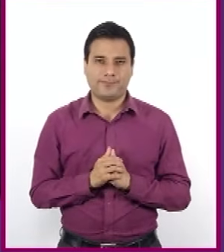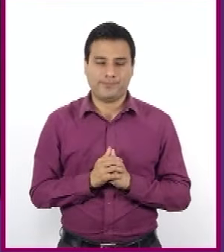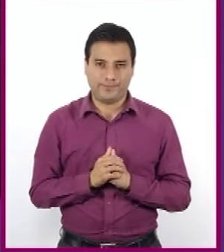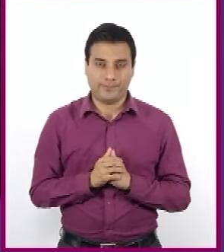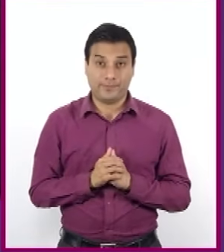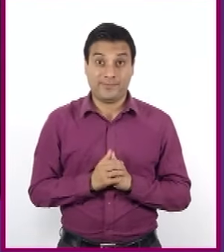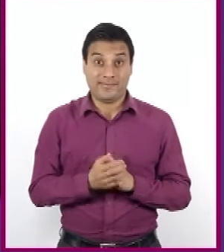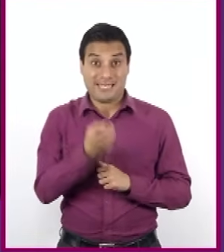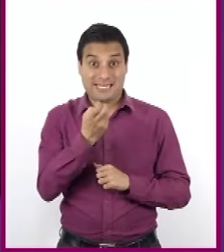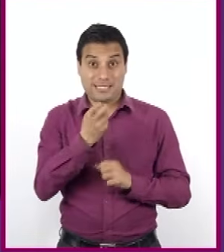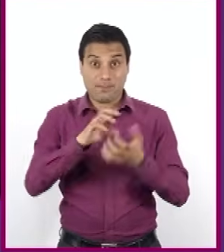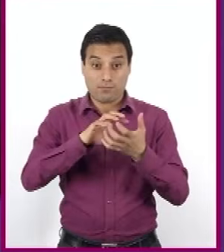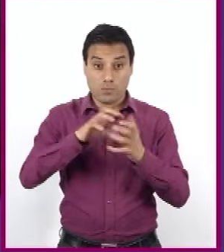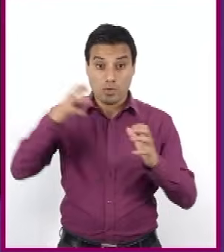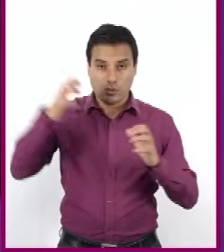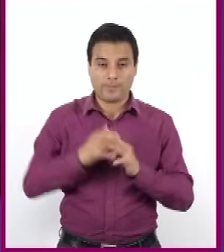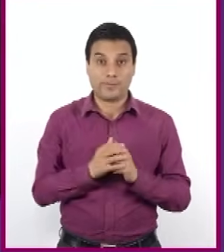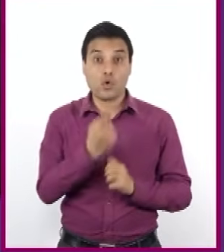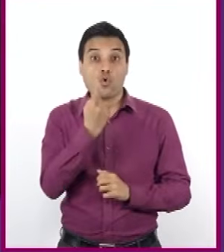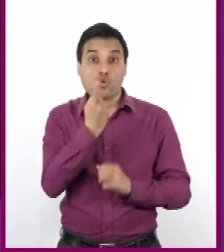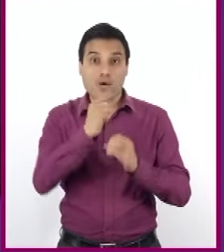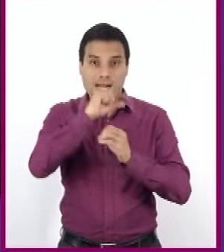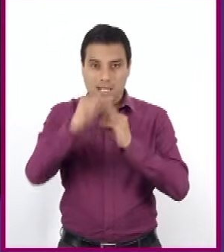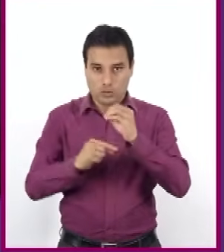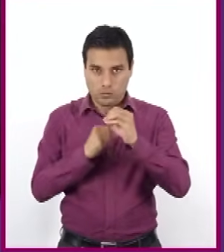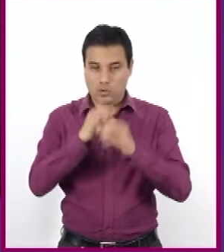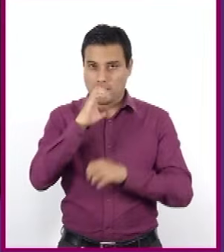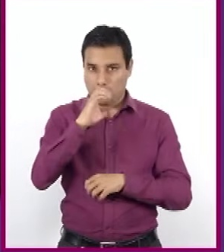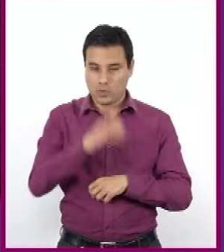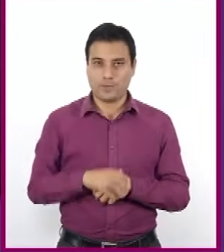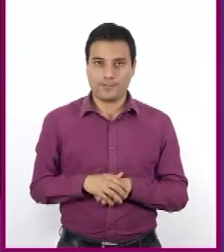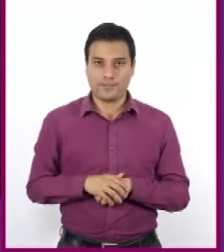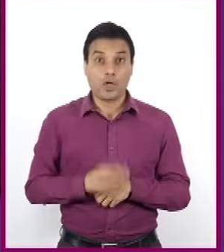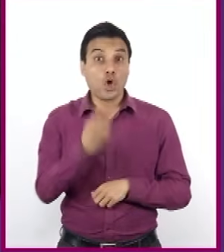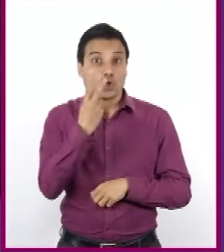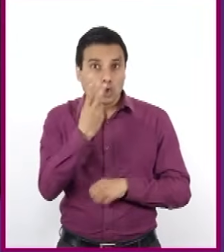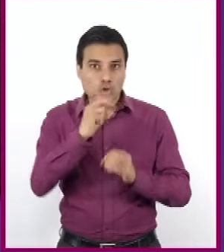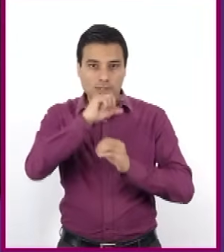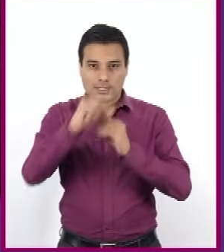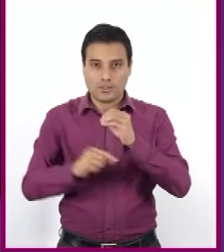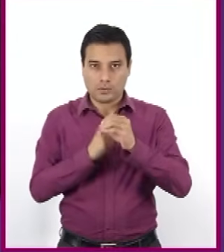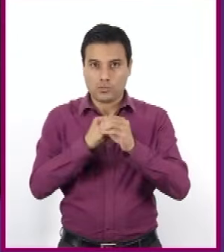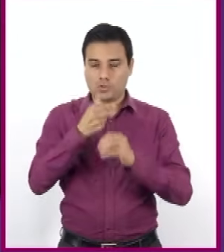de esta molécula es de un átomo de carbono por 2 de oxígeno.